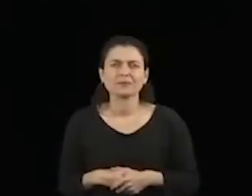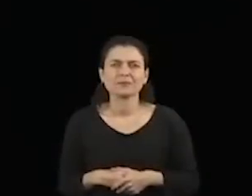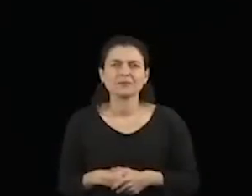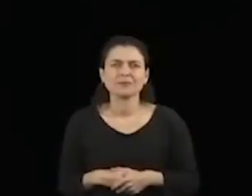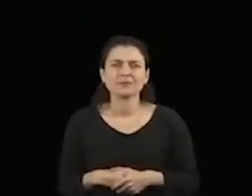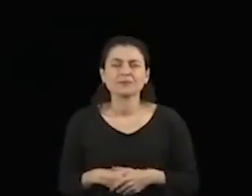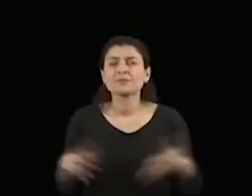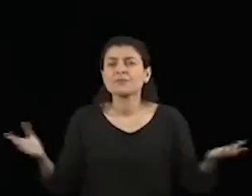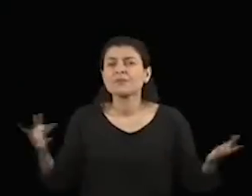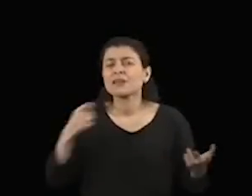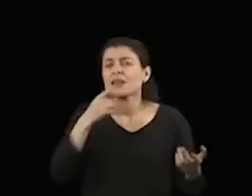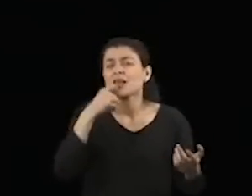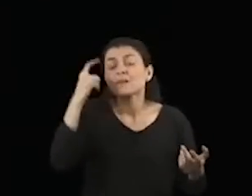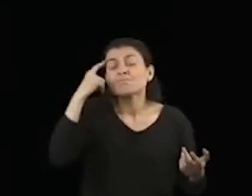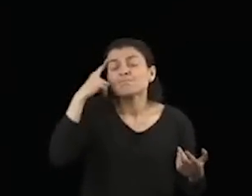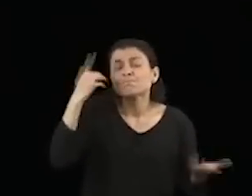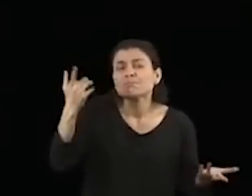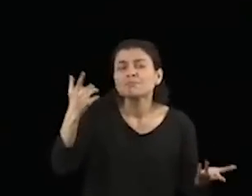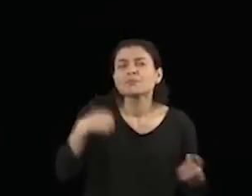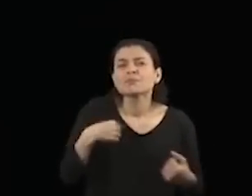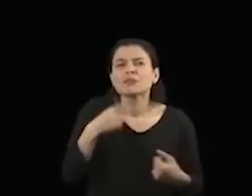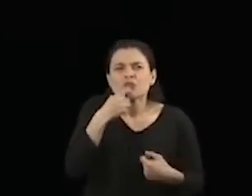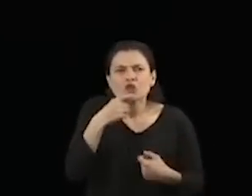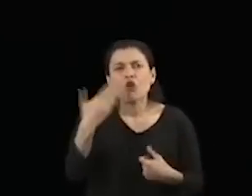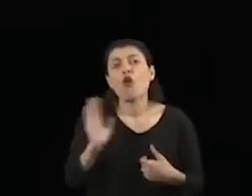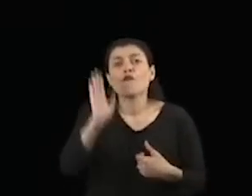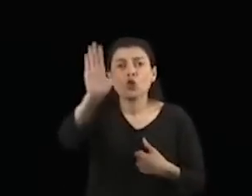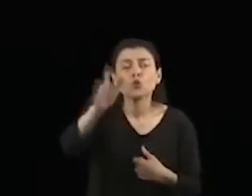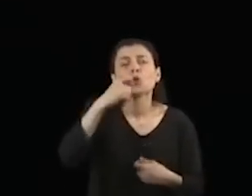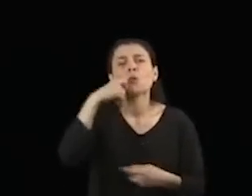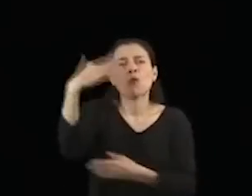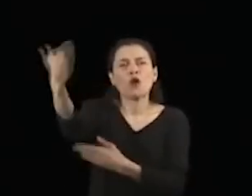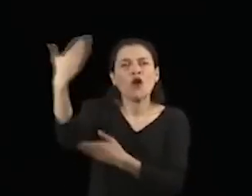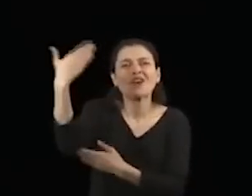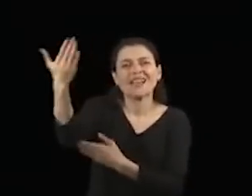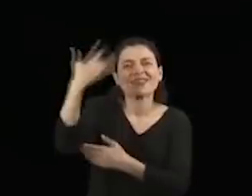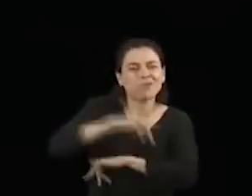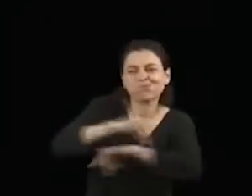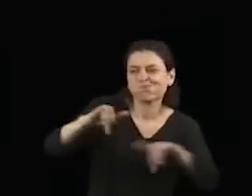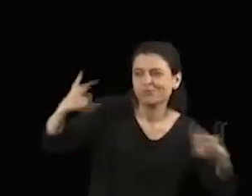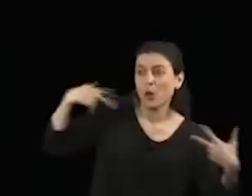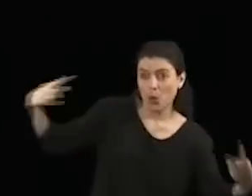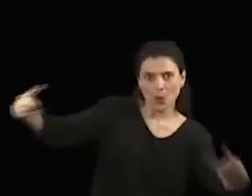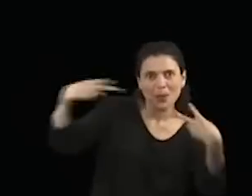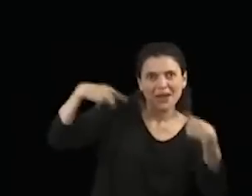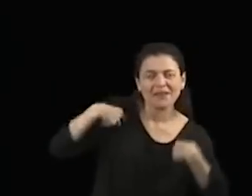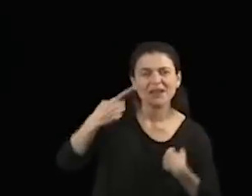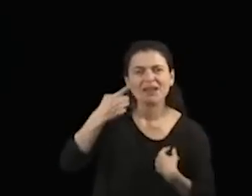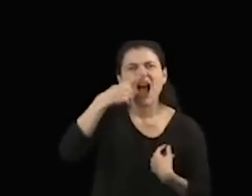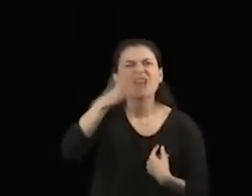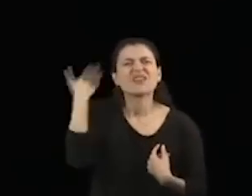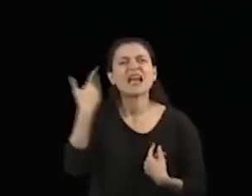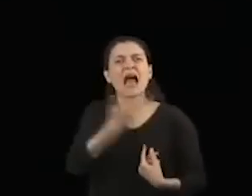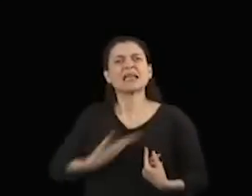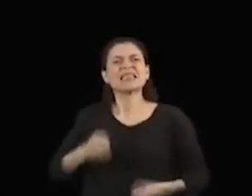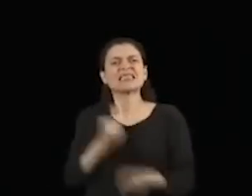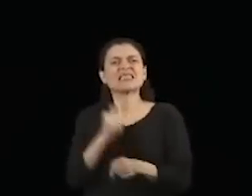Porque imagínense, ¿qué conferencias voy a vender el día después si fue un desastre como presidente? Por lo